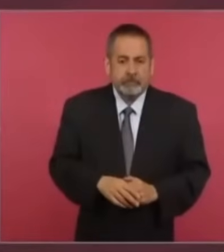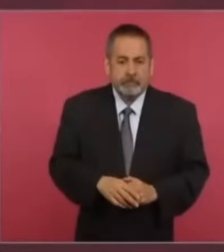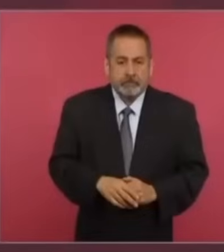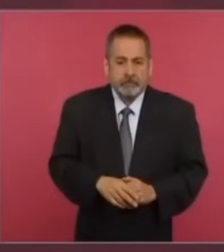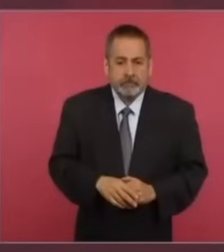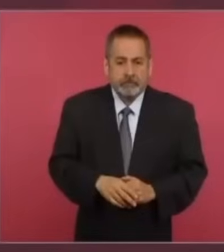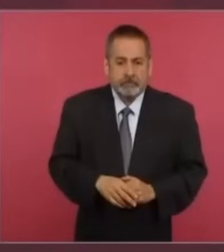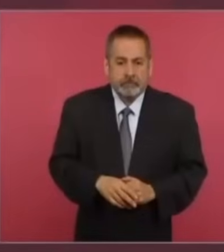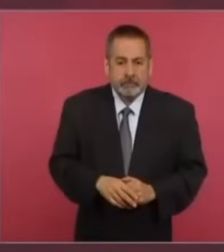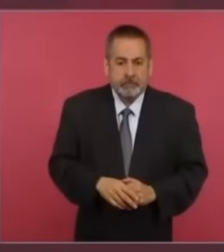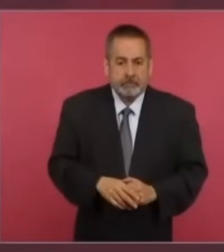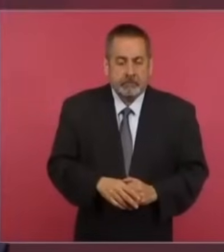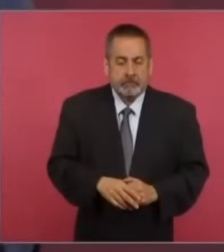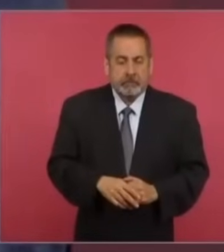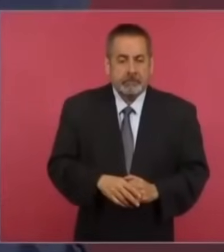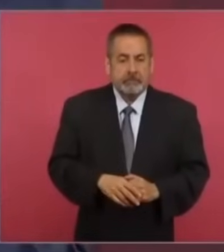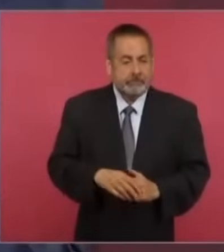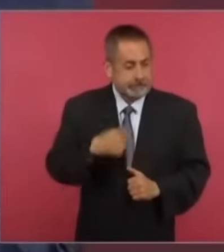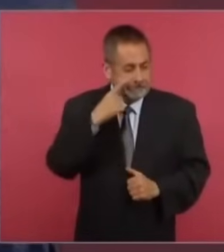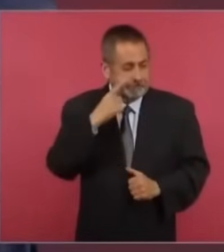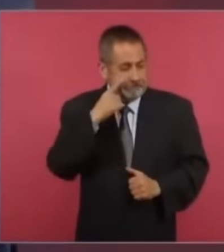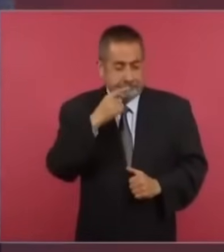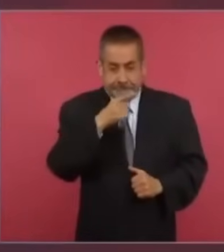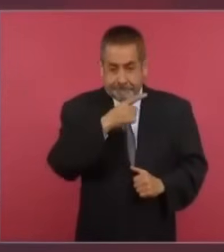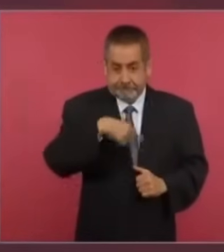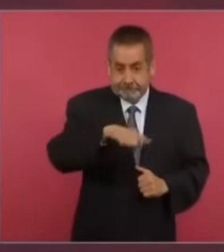es de que cuando van a votar